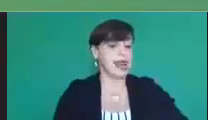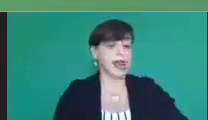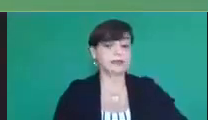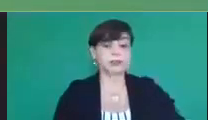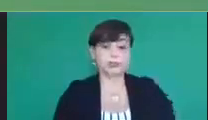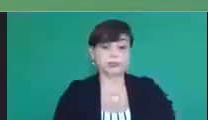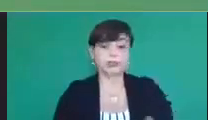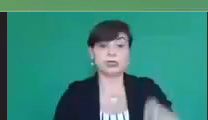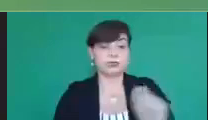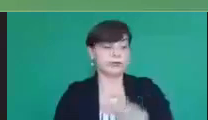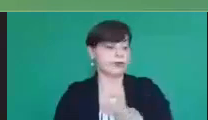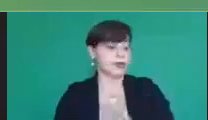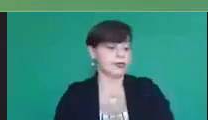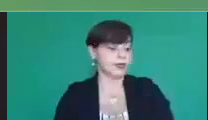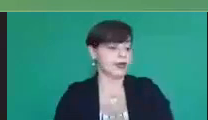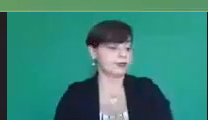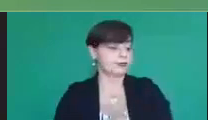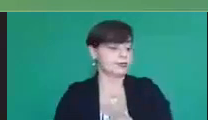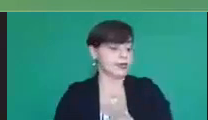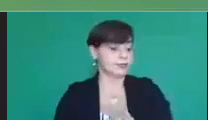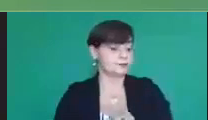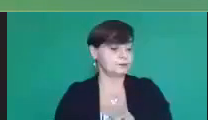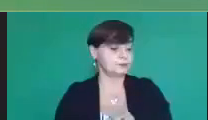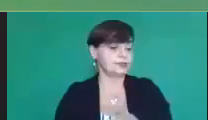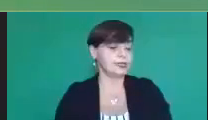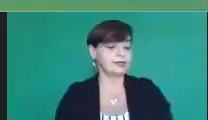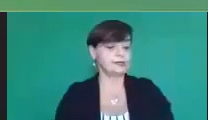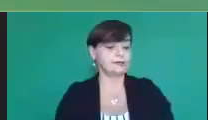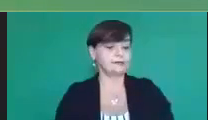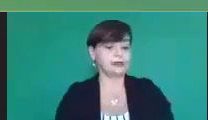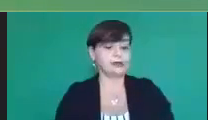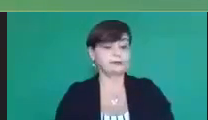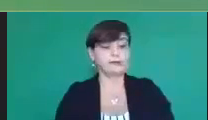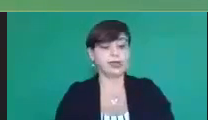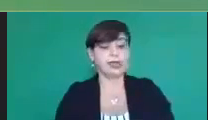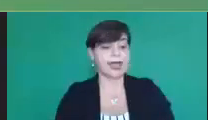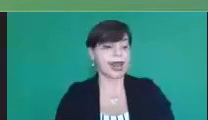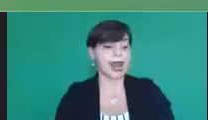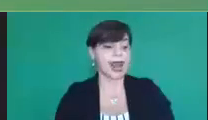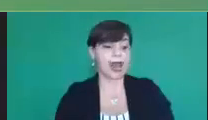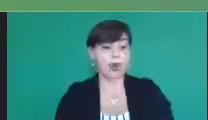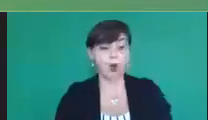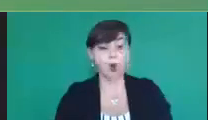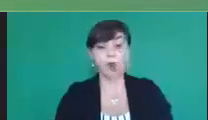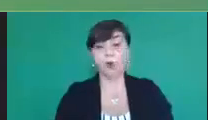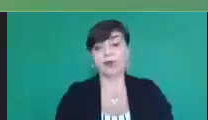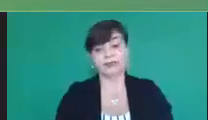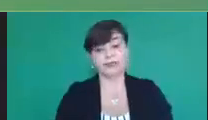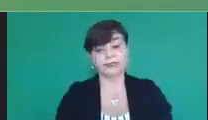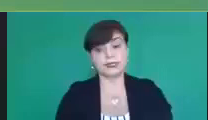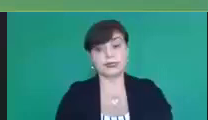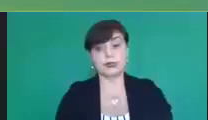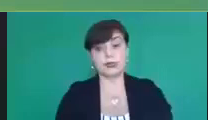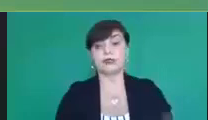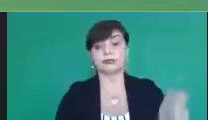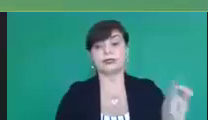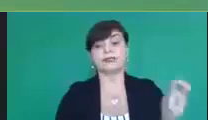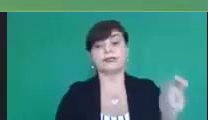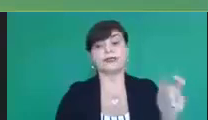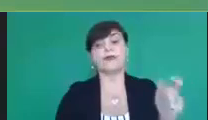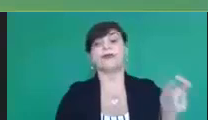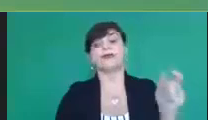las 2 serovariedades que se identificaron fue la O45 y otra que